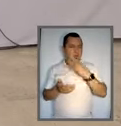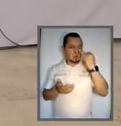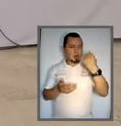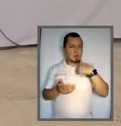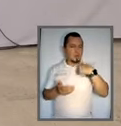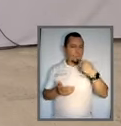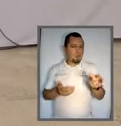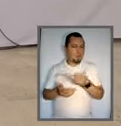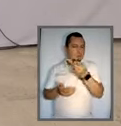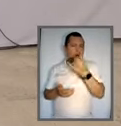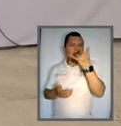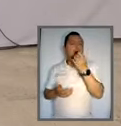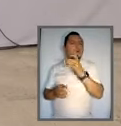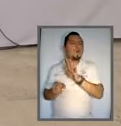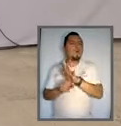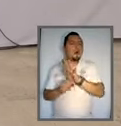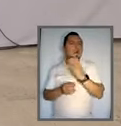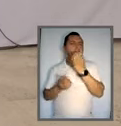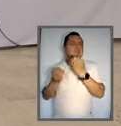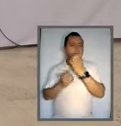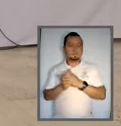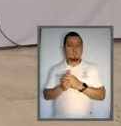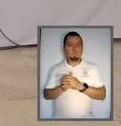idea, le voy a preguntar a ver qué. Y por el otro lado,